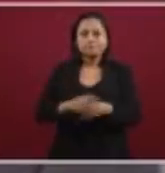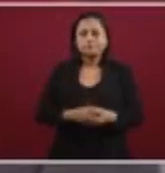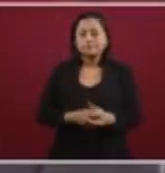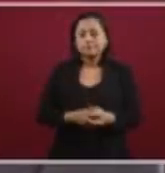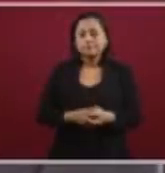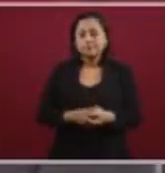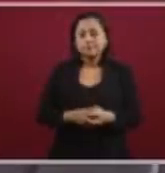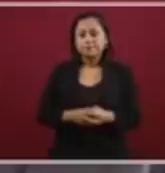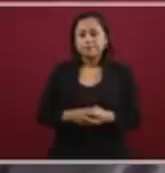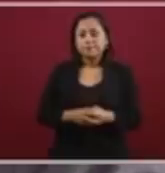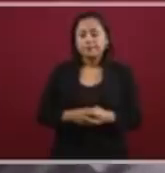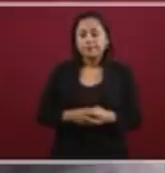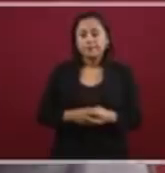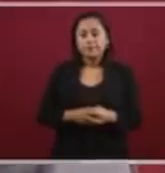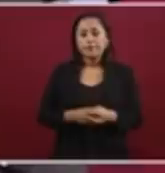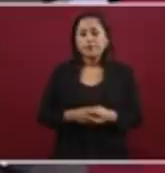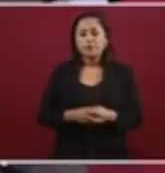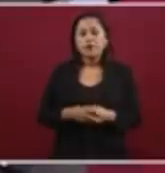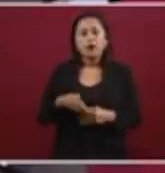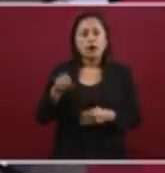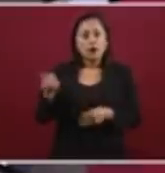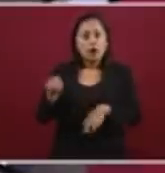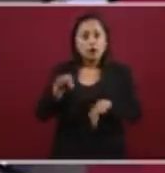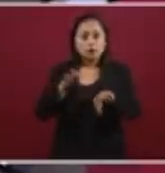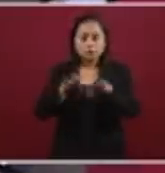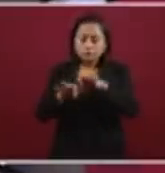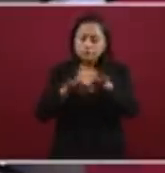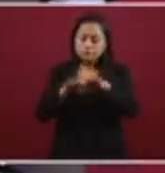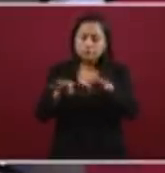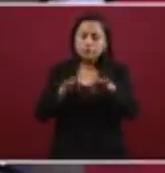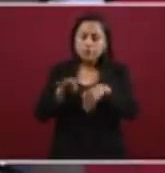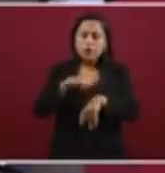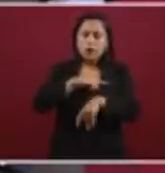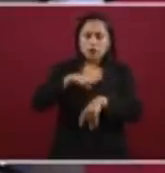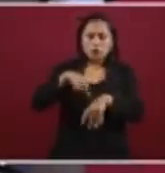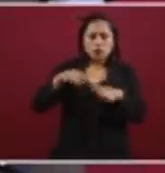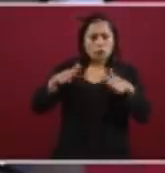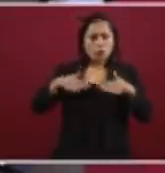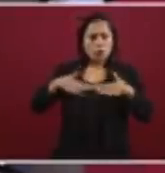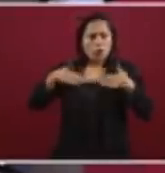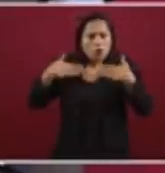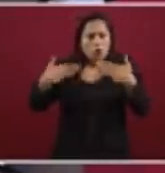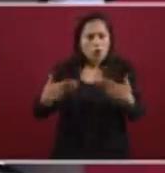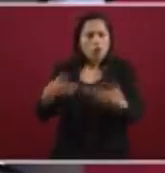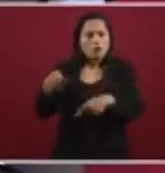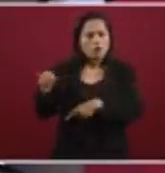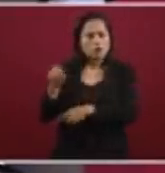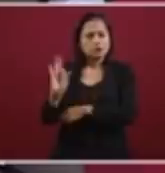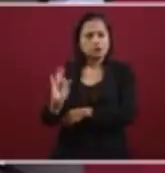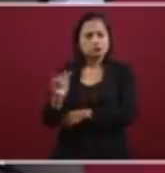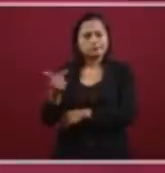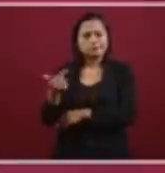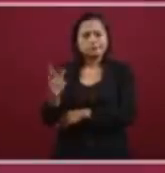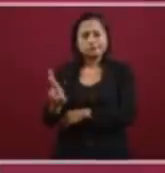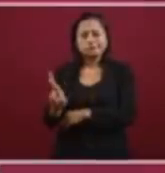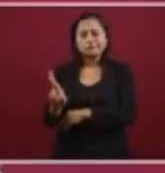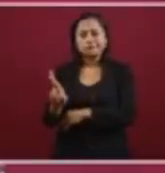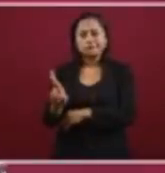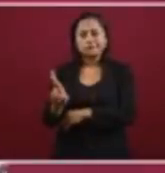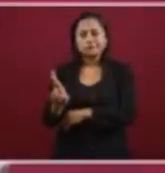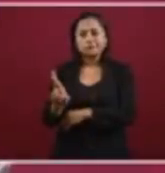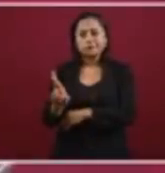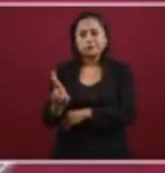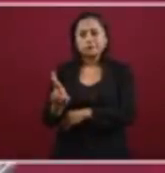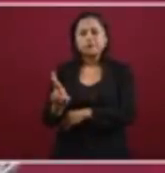trabajando le tenemos confianza a la fiscalía en general a la fiscalía